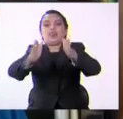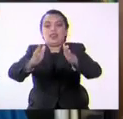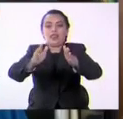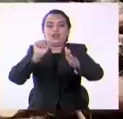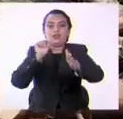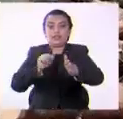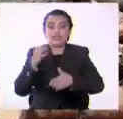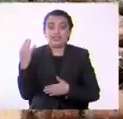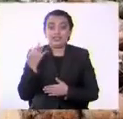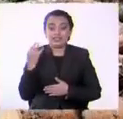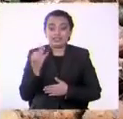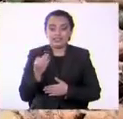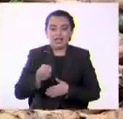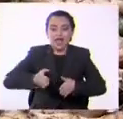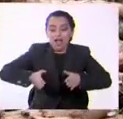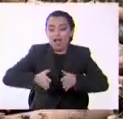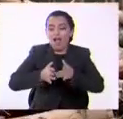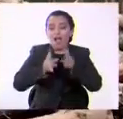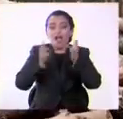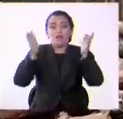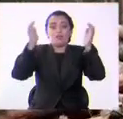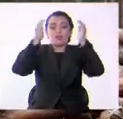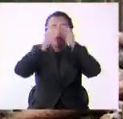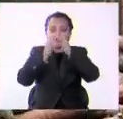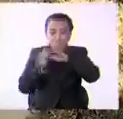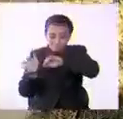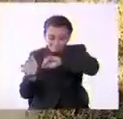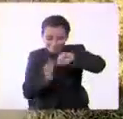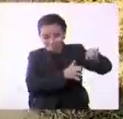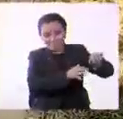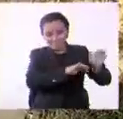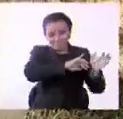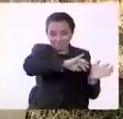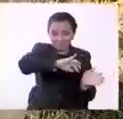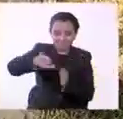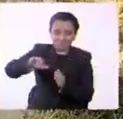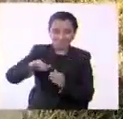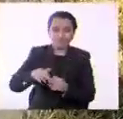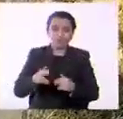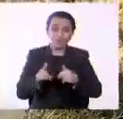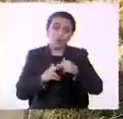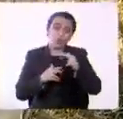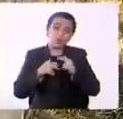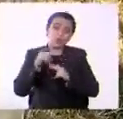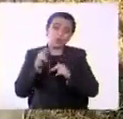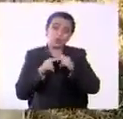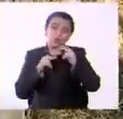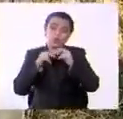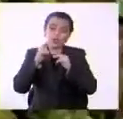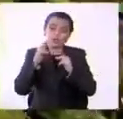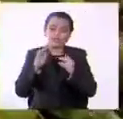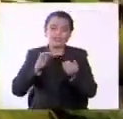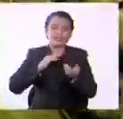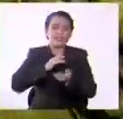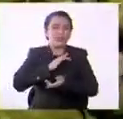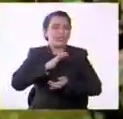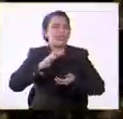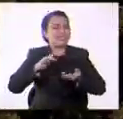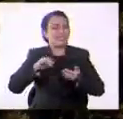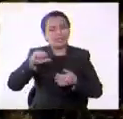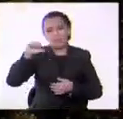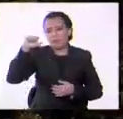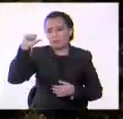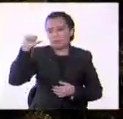necesita talar árboles, se necesita hacer una construcción que muchas veces destruye el medio ambiente, que va